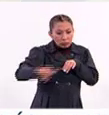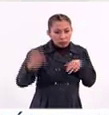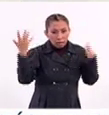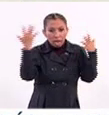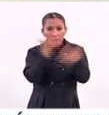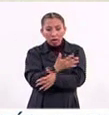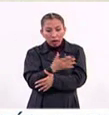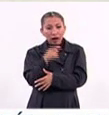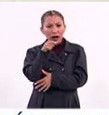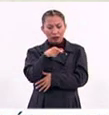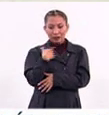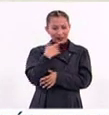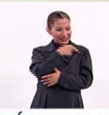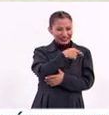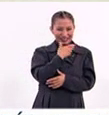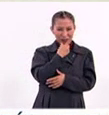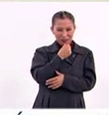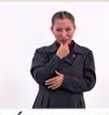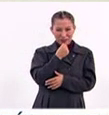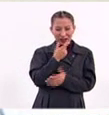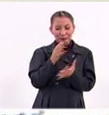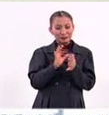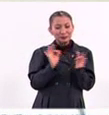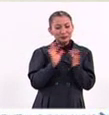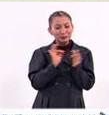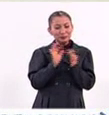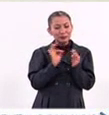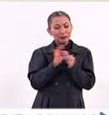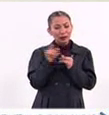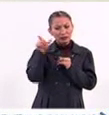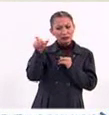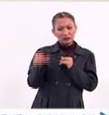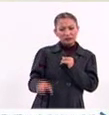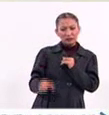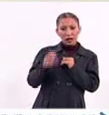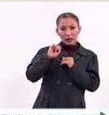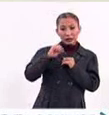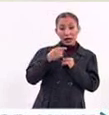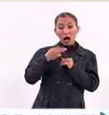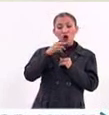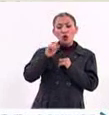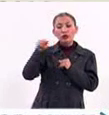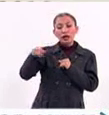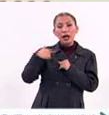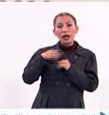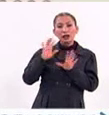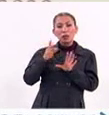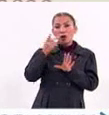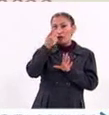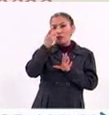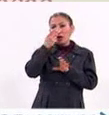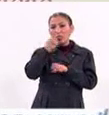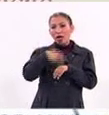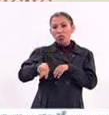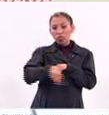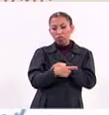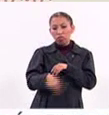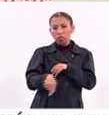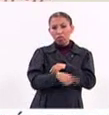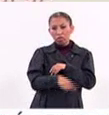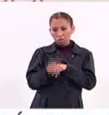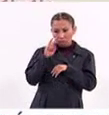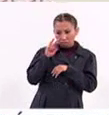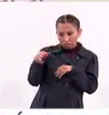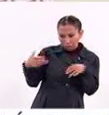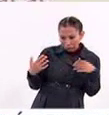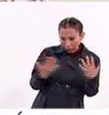y lo describe, el Sagún como que traía la cosa de fuera o colgando,